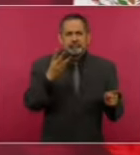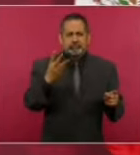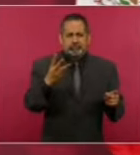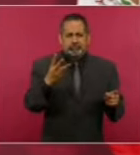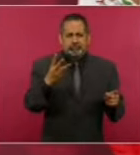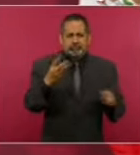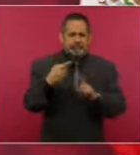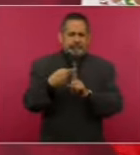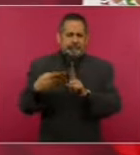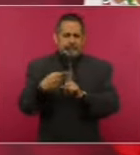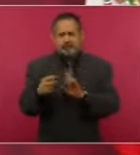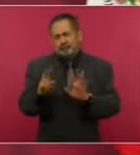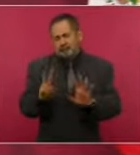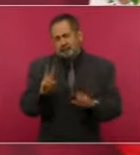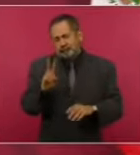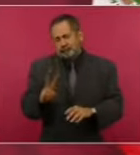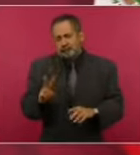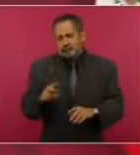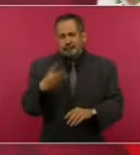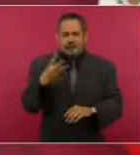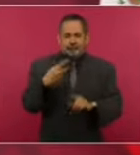hectáreas y media.